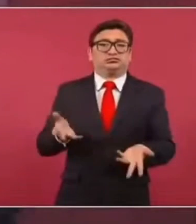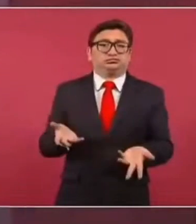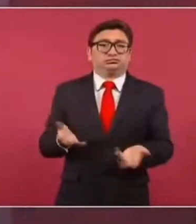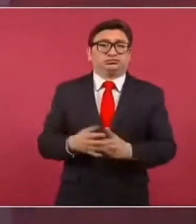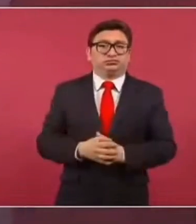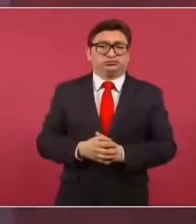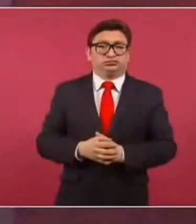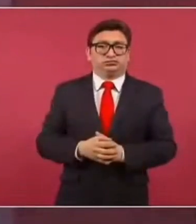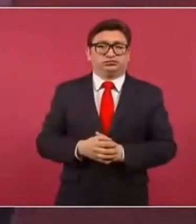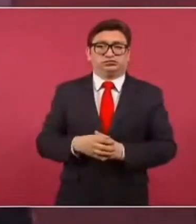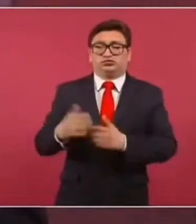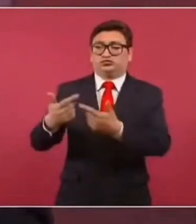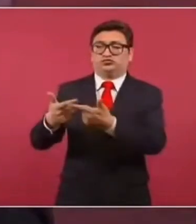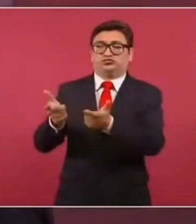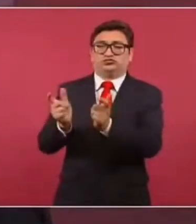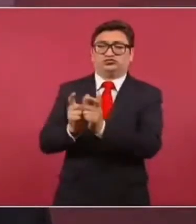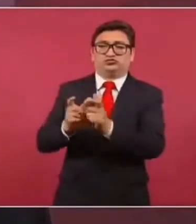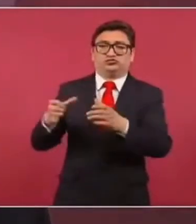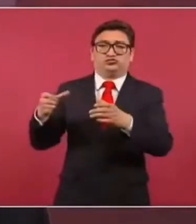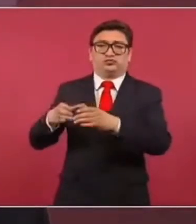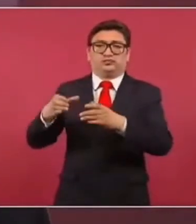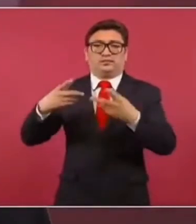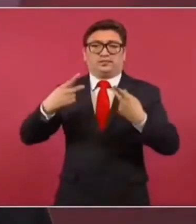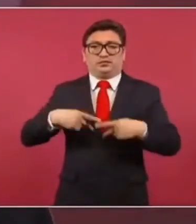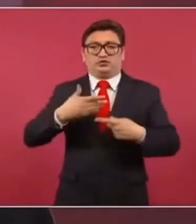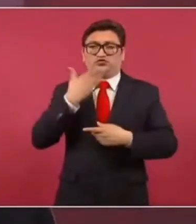con el bloque conservador.